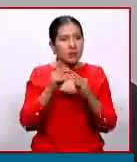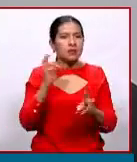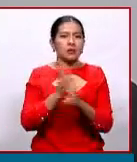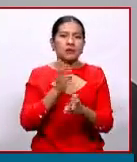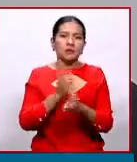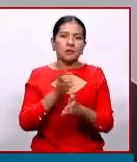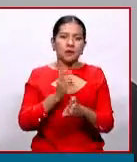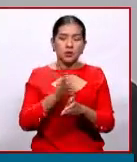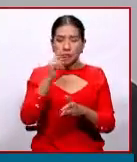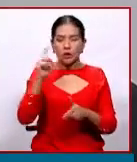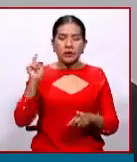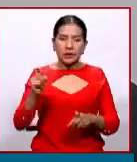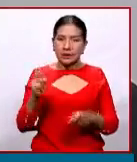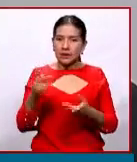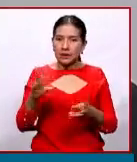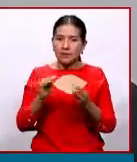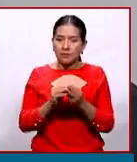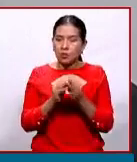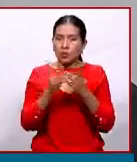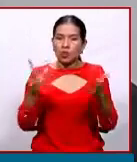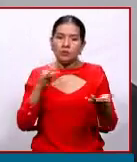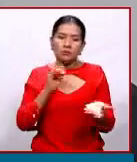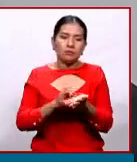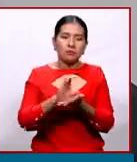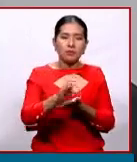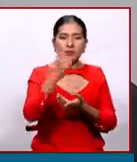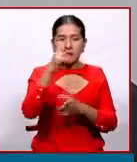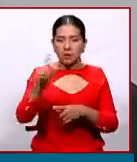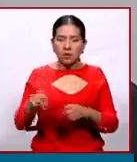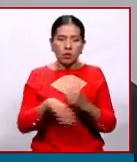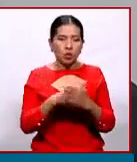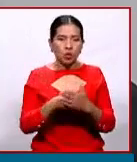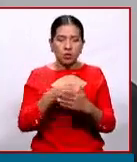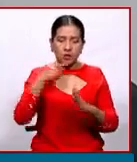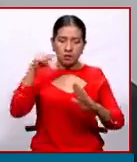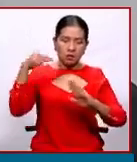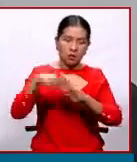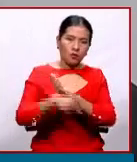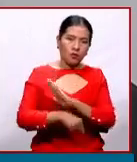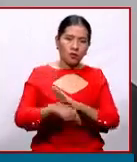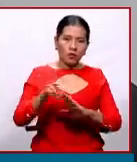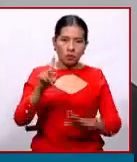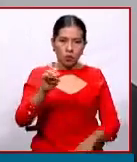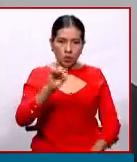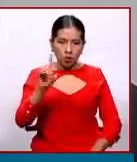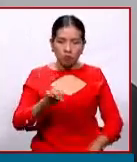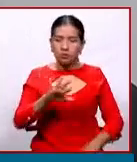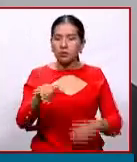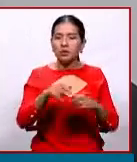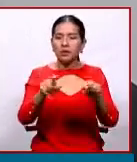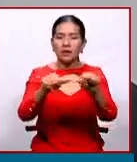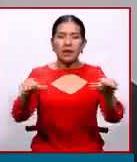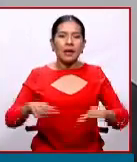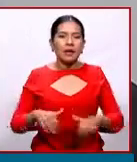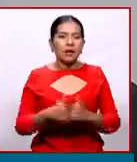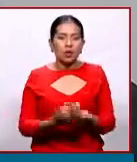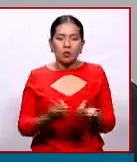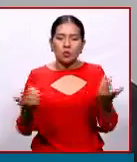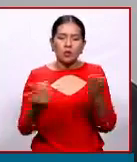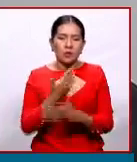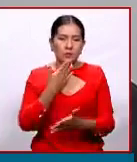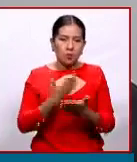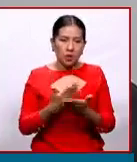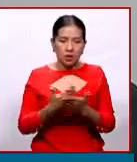hay que invertir muchísimo para perforar pozos, ver si esas áreas corresponden a una buena prospección?